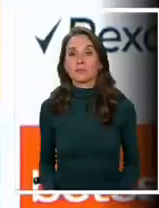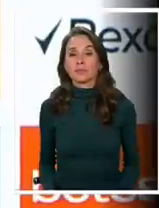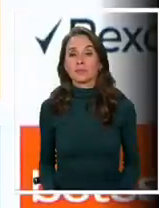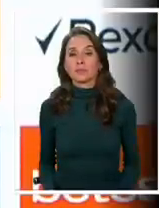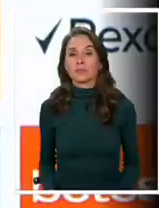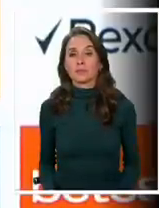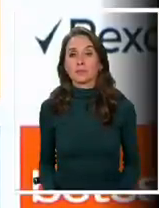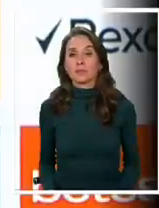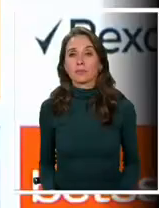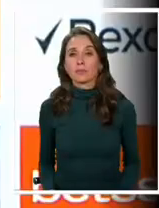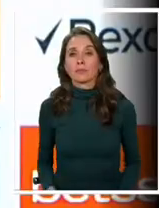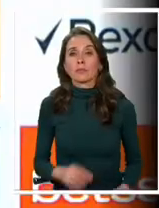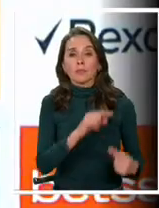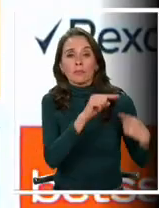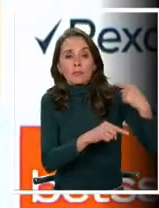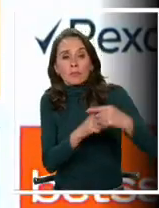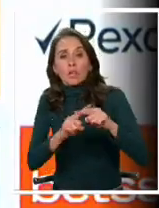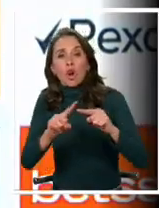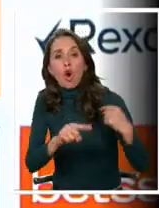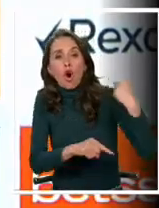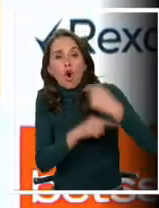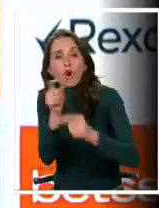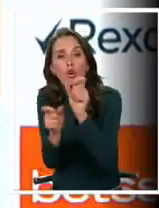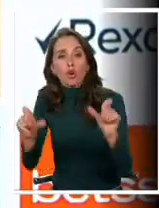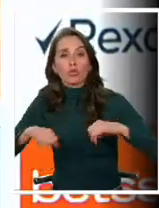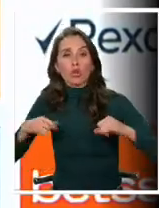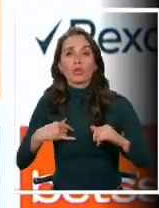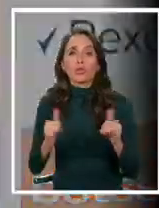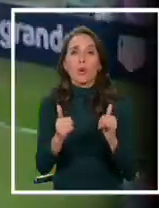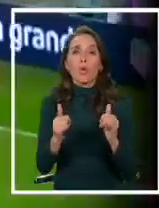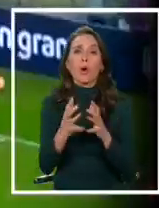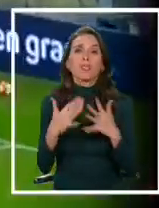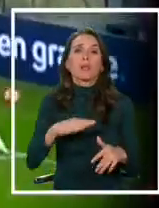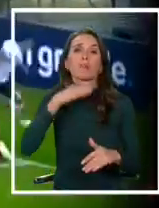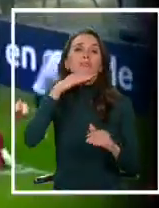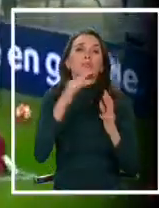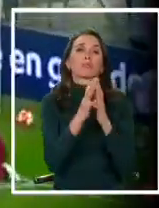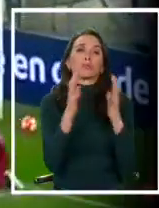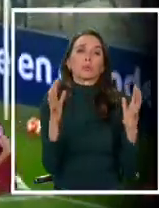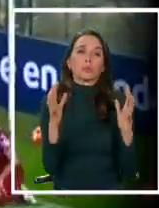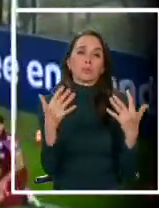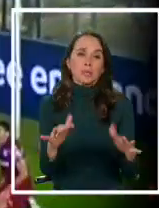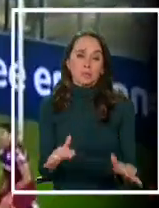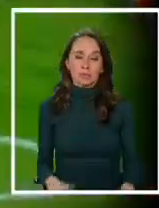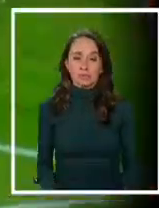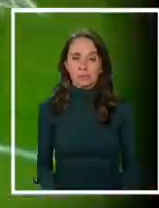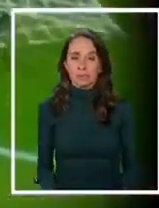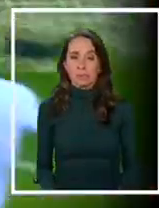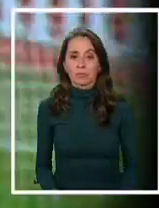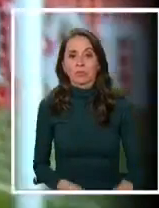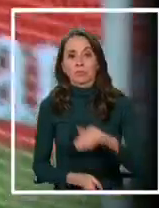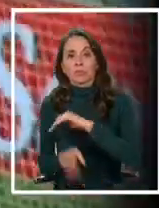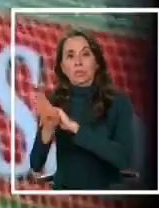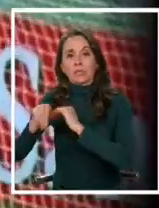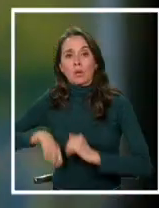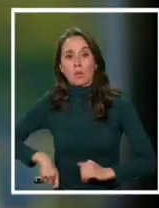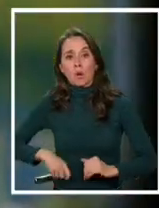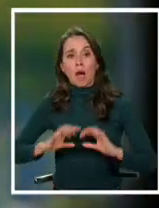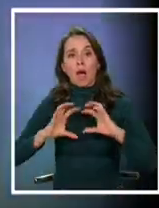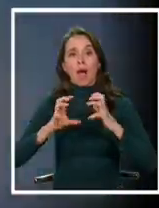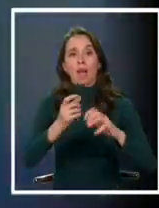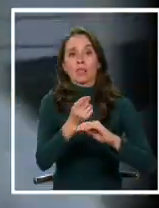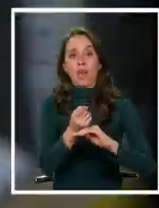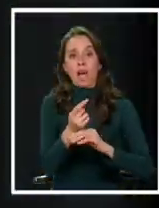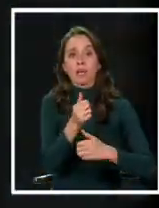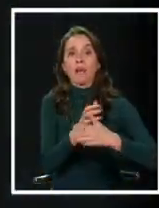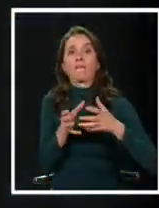vienen otras generaciones creo que ya he jugado bastante el retiro de Esteban paredes del